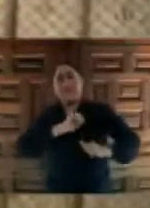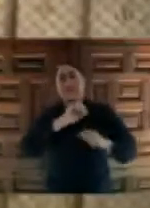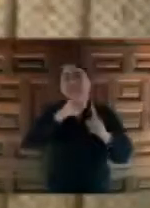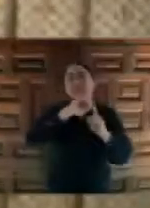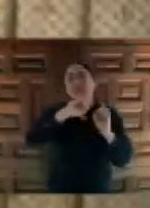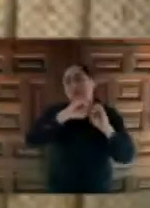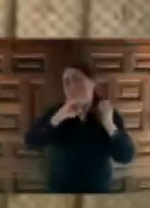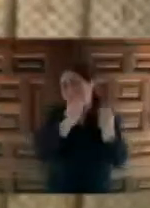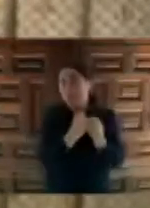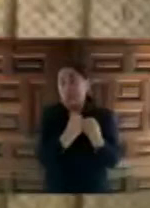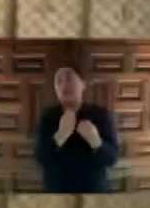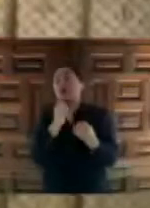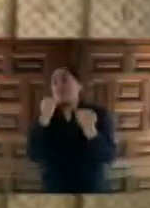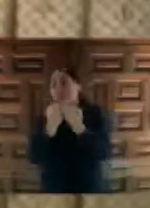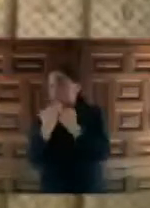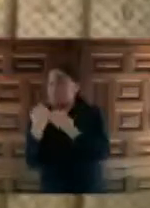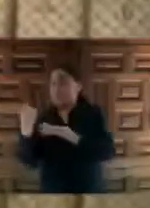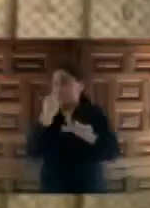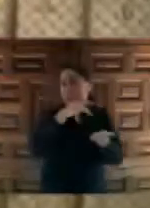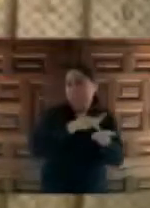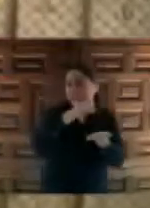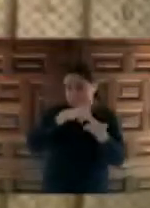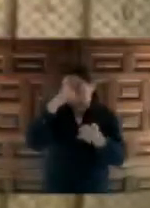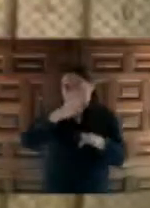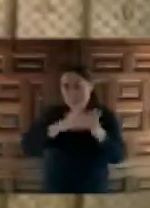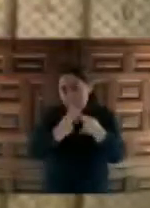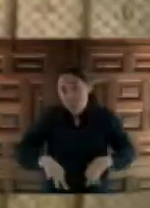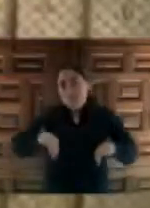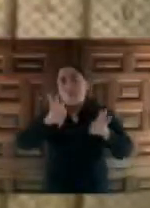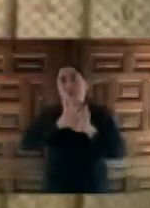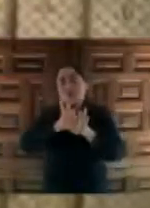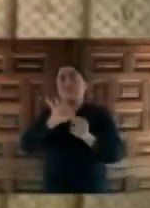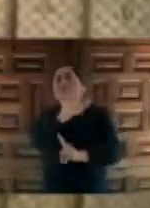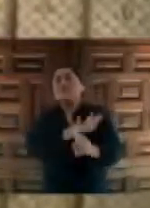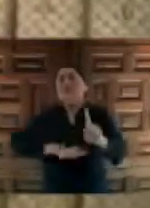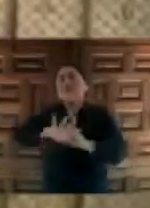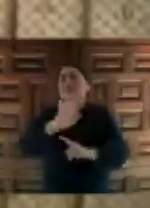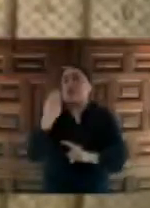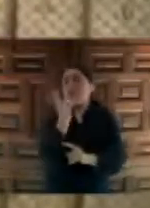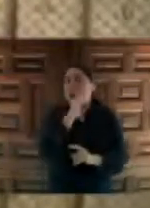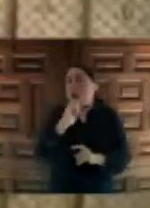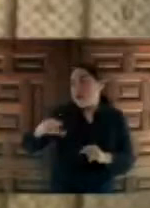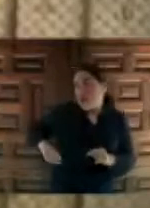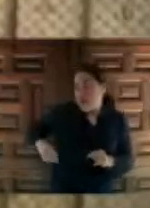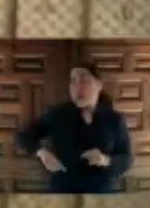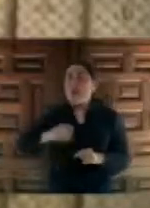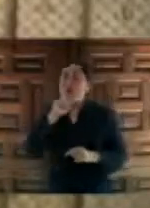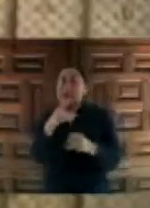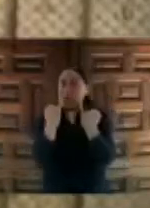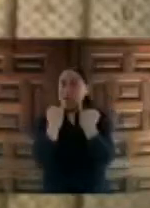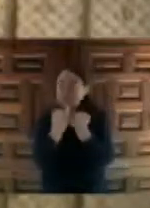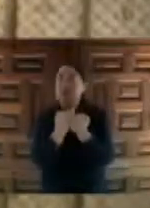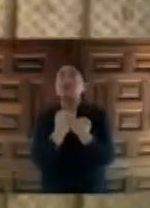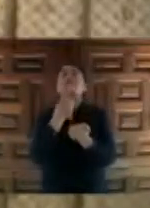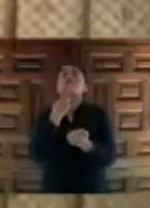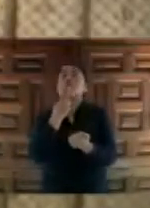el financiamiento como un asunto de gran importancia para el sostenimiento del sector público y sus implicaciones en la aplicación